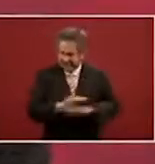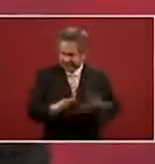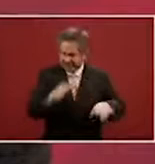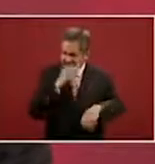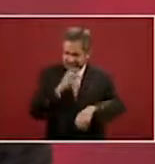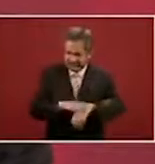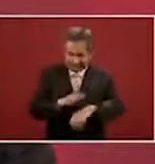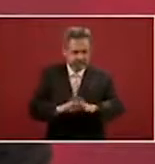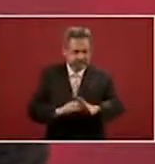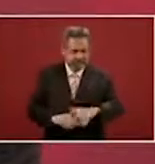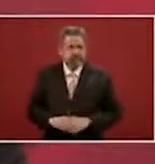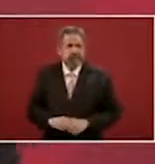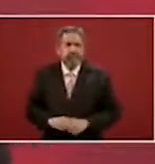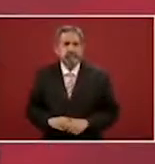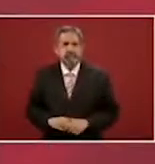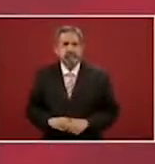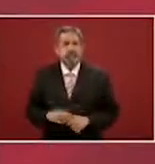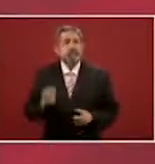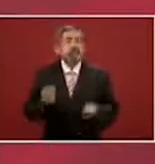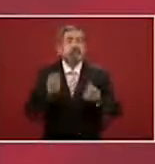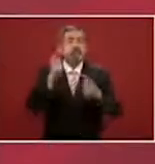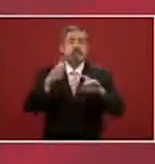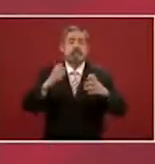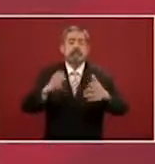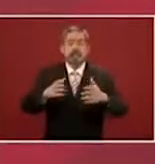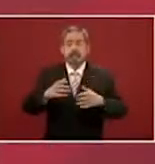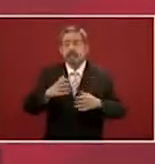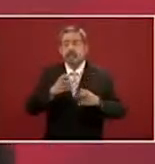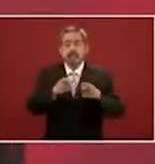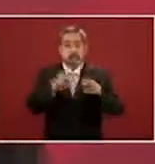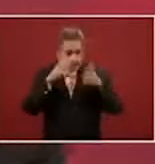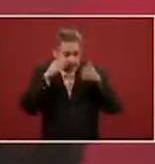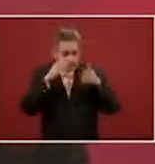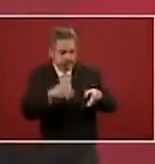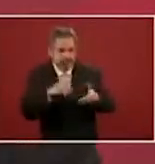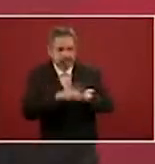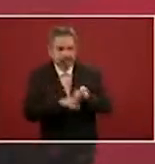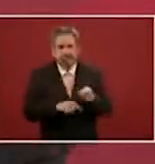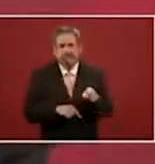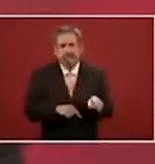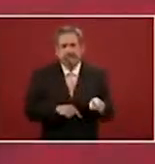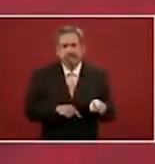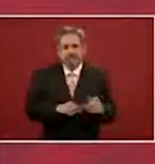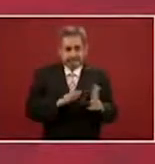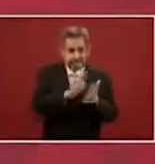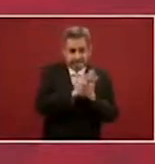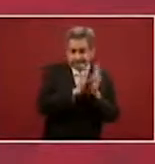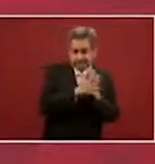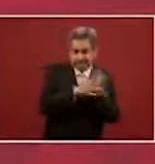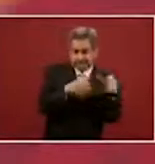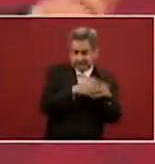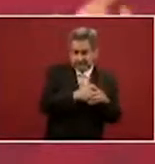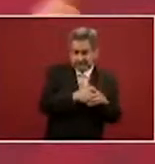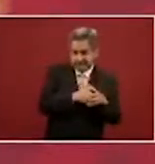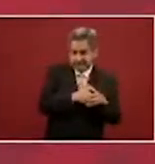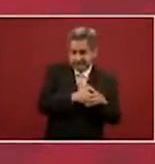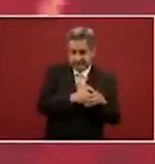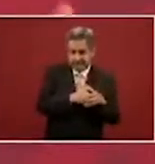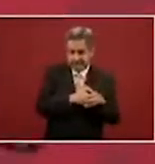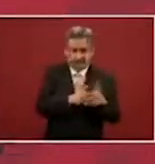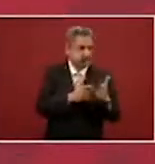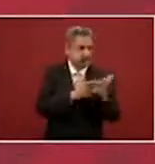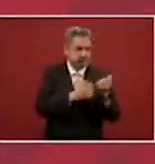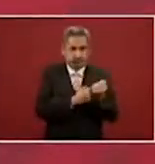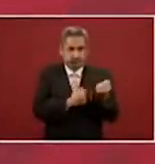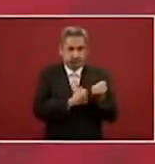a los que se dedicaban o dedican a la delincuencia, que tenían una base.